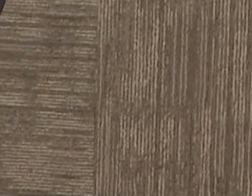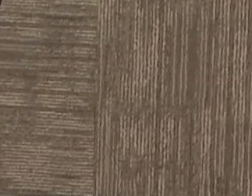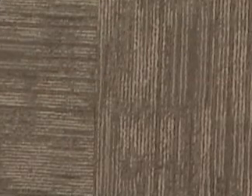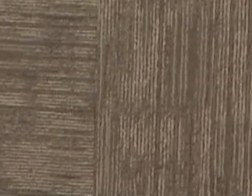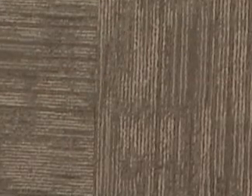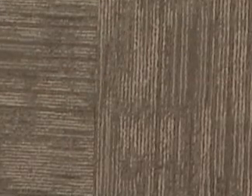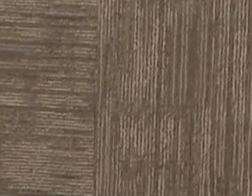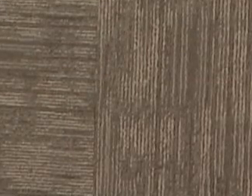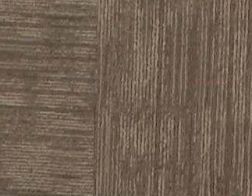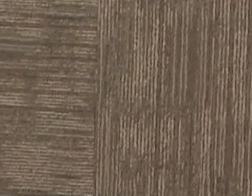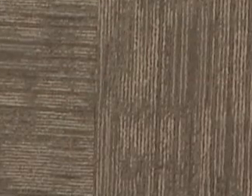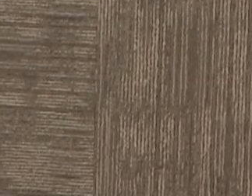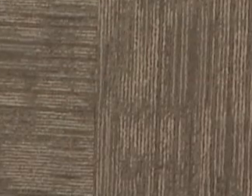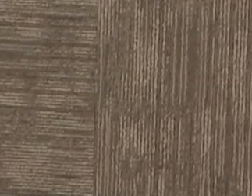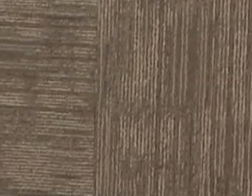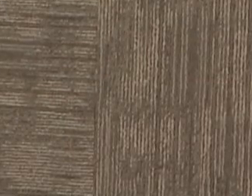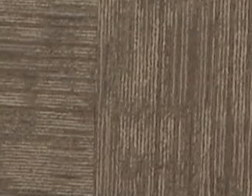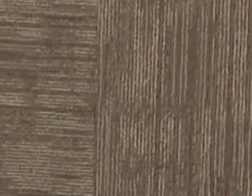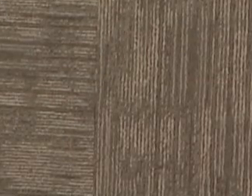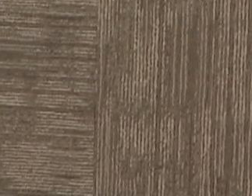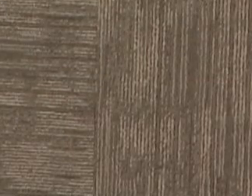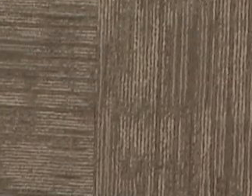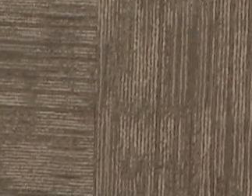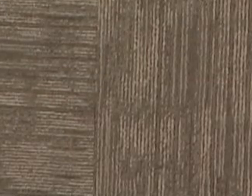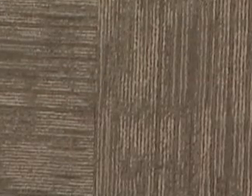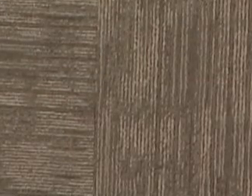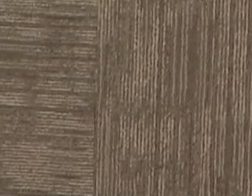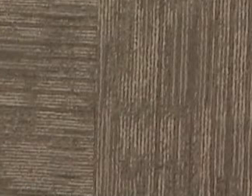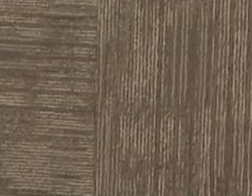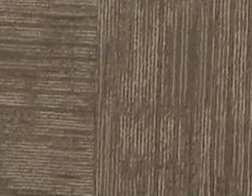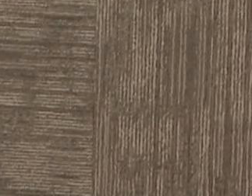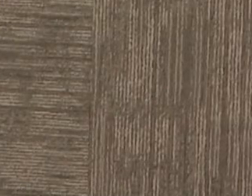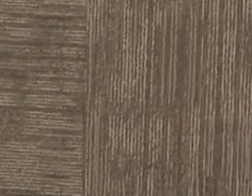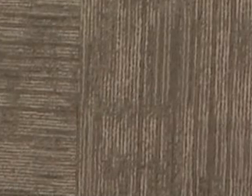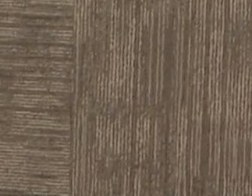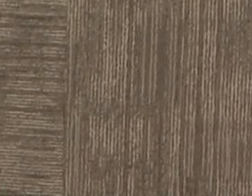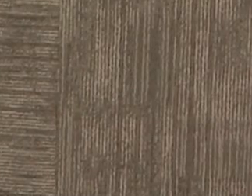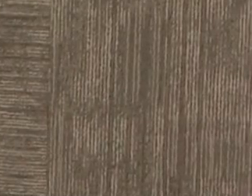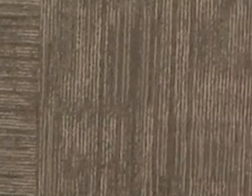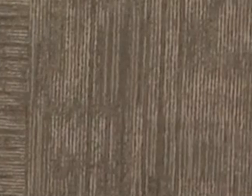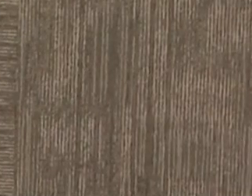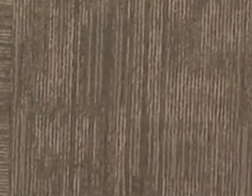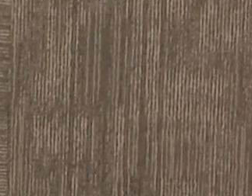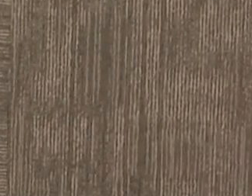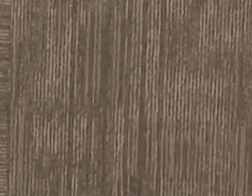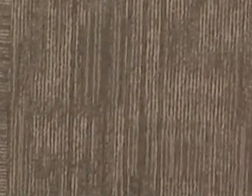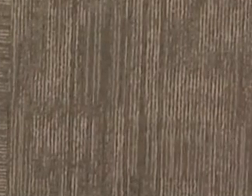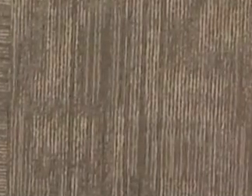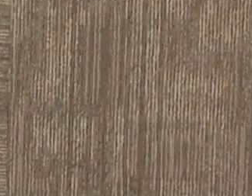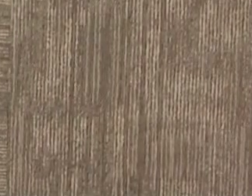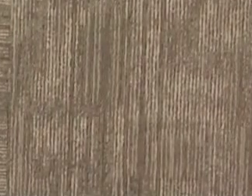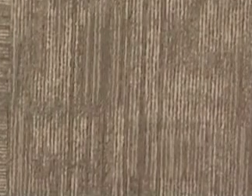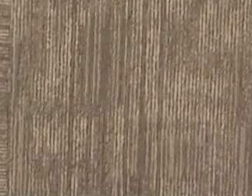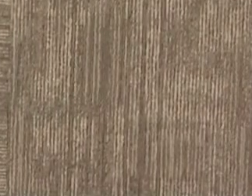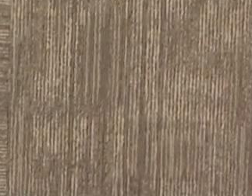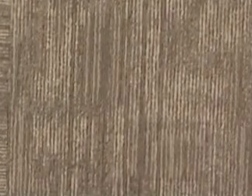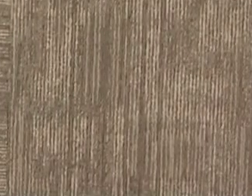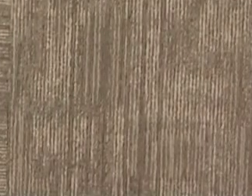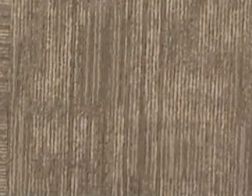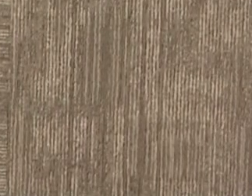desamparado se salvó por causa de una buena acción que no nadie